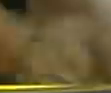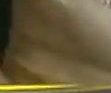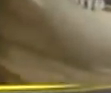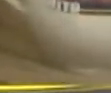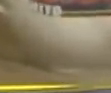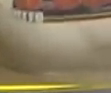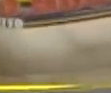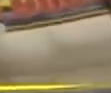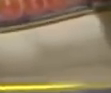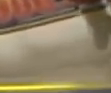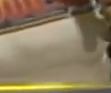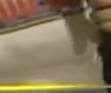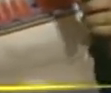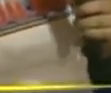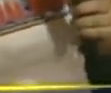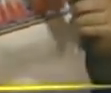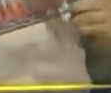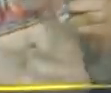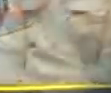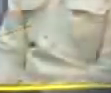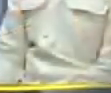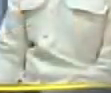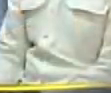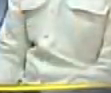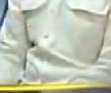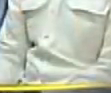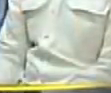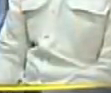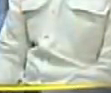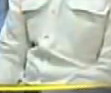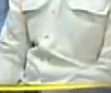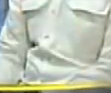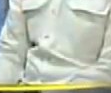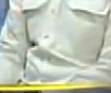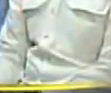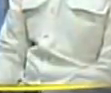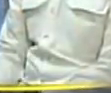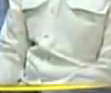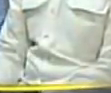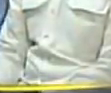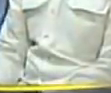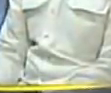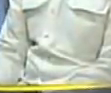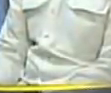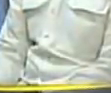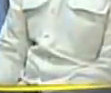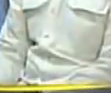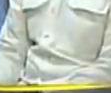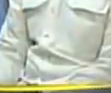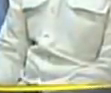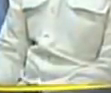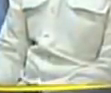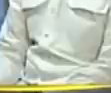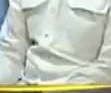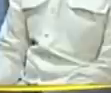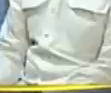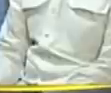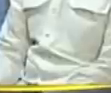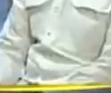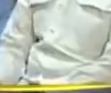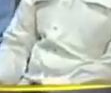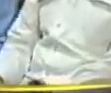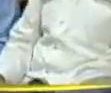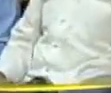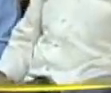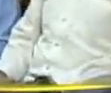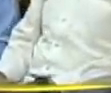traidores nunca, presidente. Bueno, presidente, esas son las palabras de esta mujer que, como